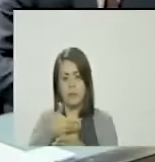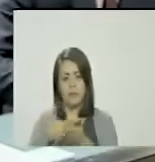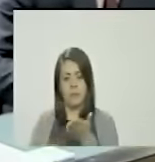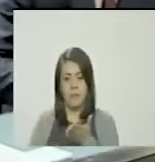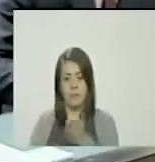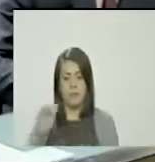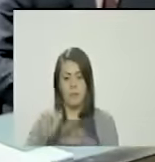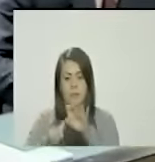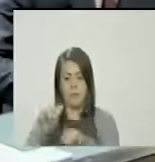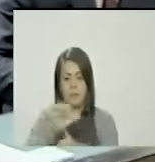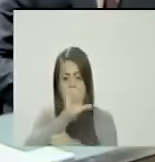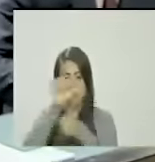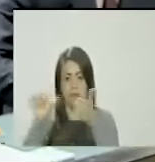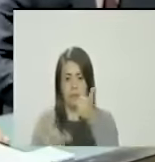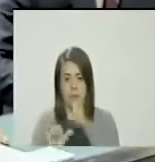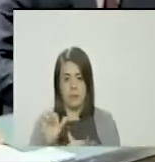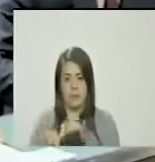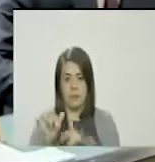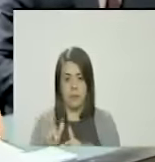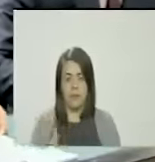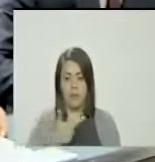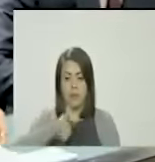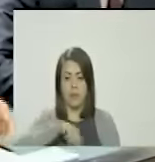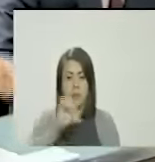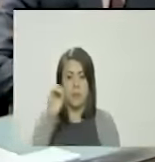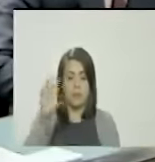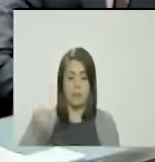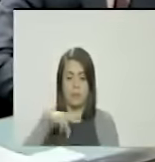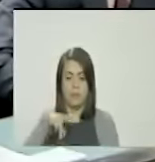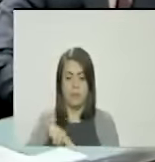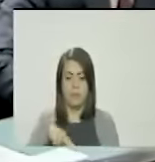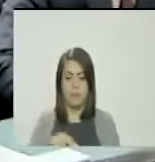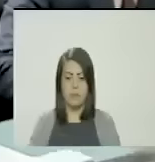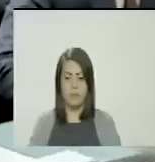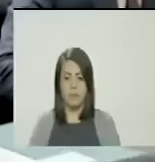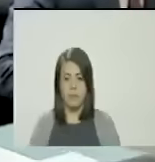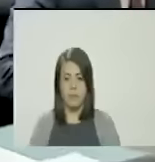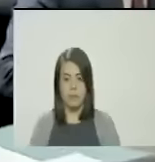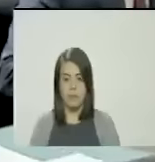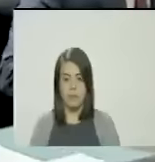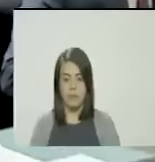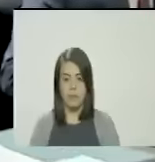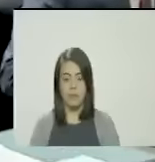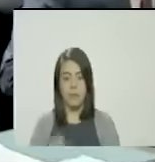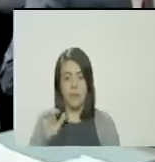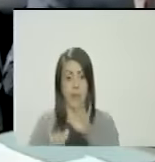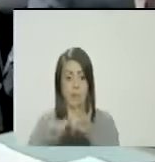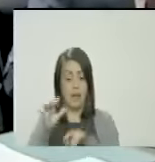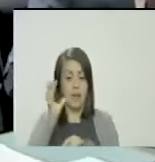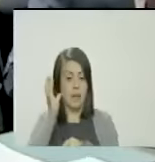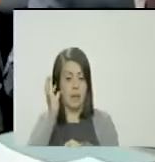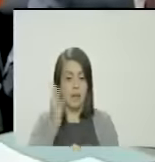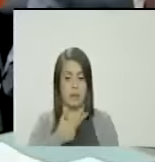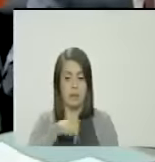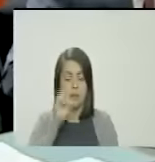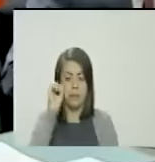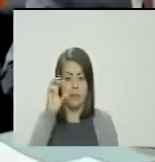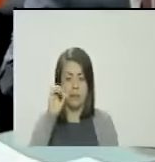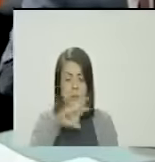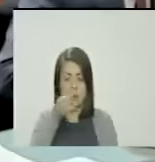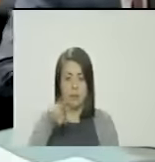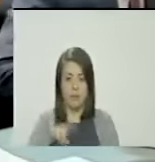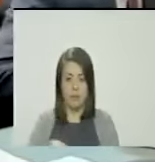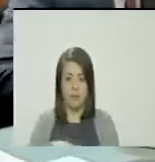la secretaría y subsecretaría de nuestra Asamblea Nacional. Como secretaria de nuestra Asamblea